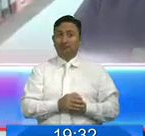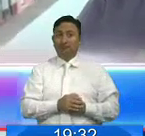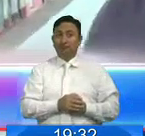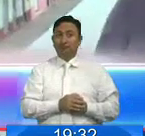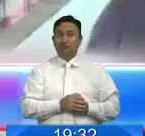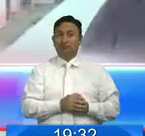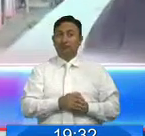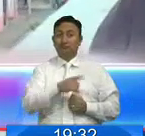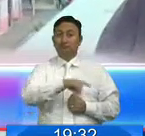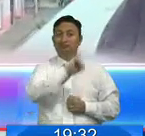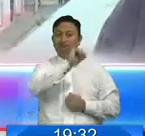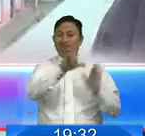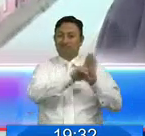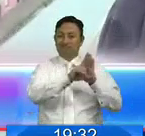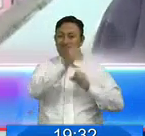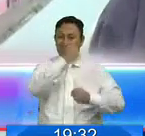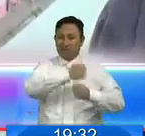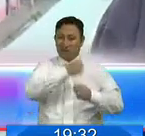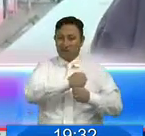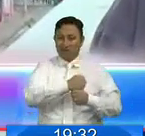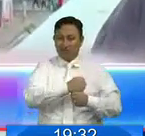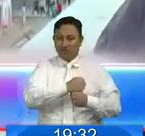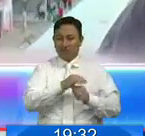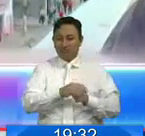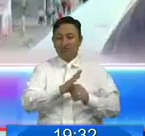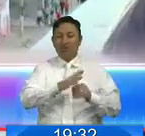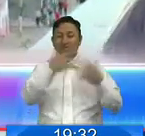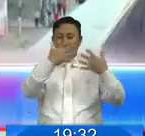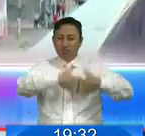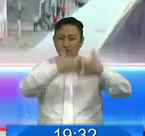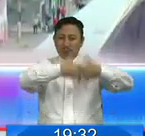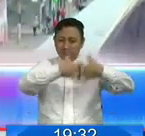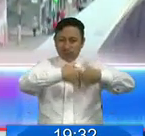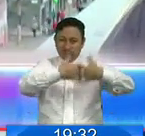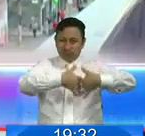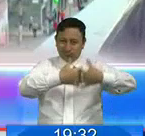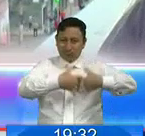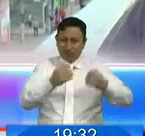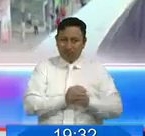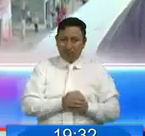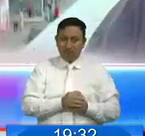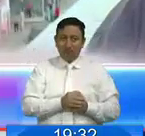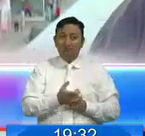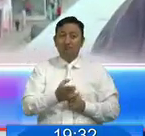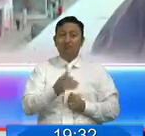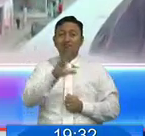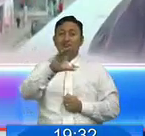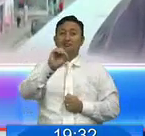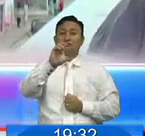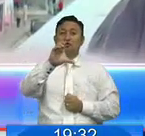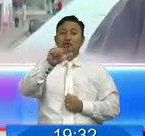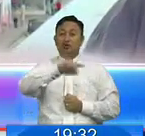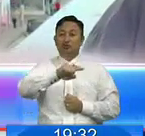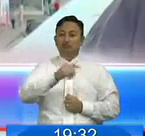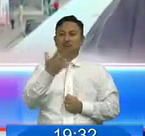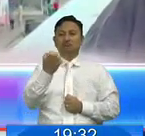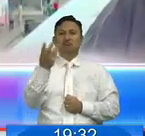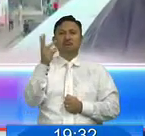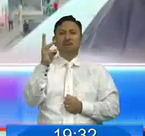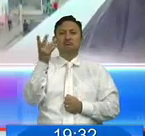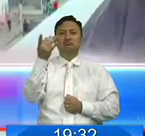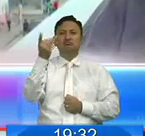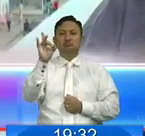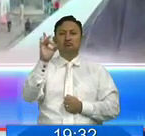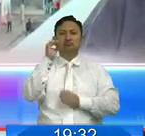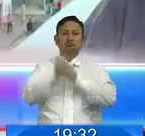hacer cosas ilícitas, hacer mulas, hacer trabajadores de laboratorios, a raspar coca y de los 15, 16,